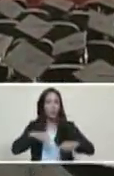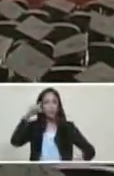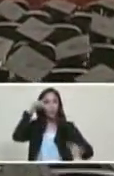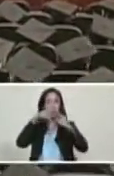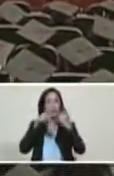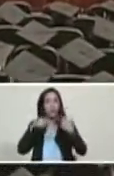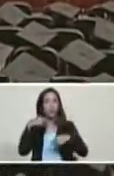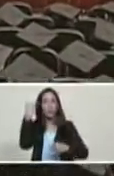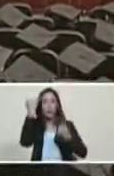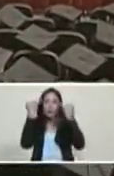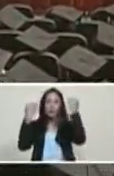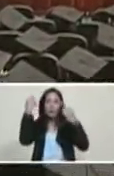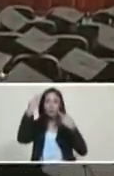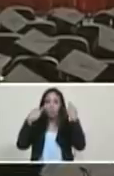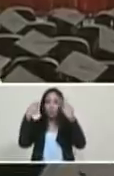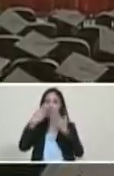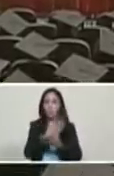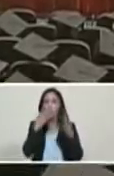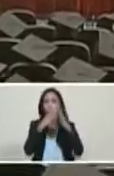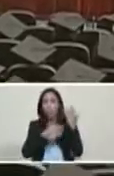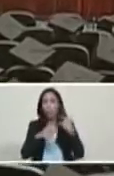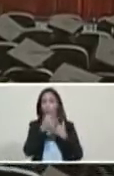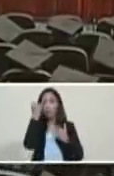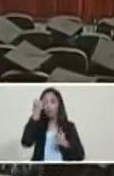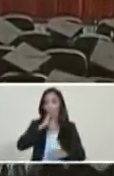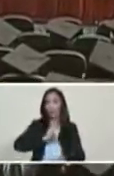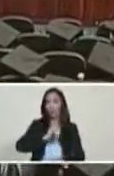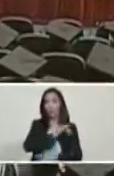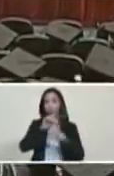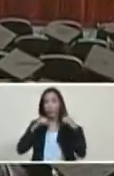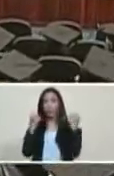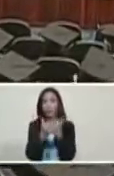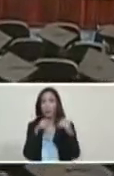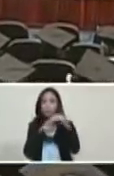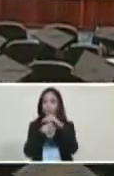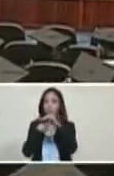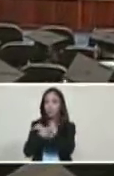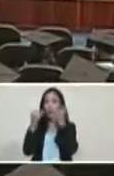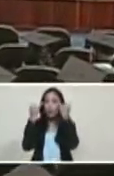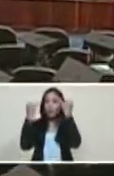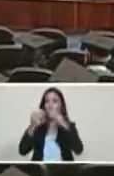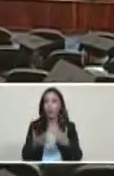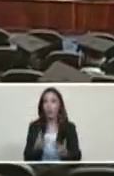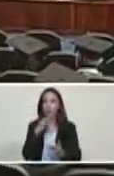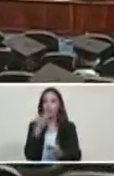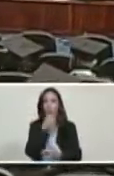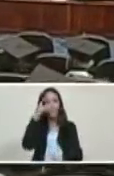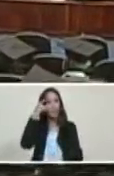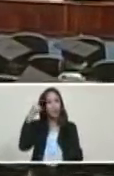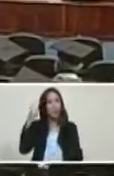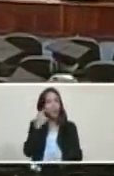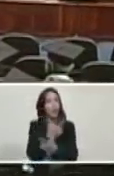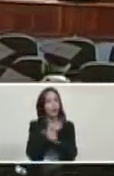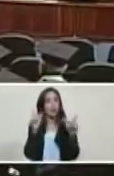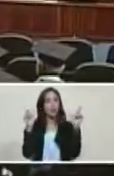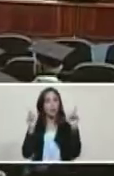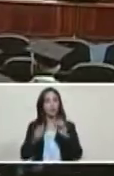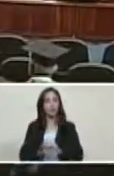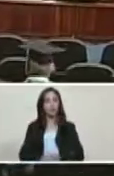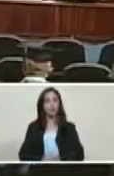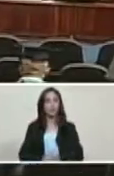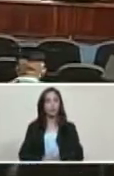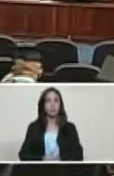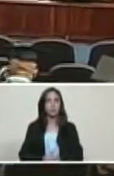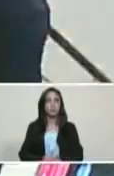reflexión crítica sobre lo que ocurre en todas las aulas para construir una pedagogía liberadora.